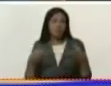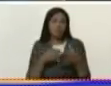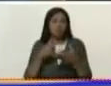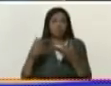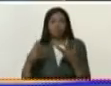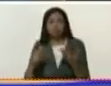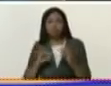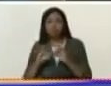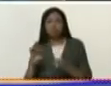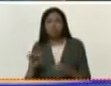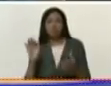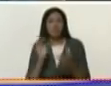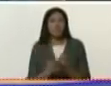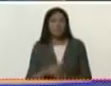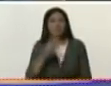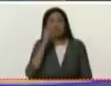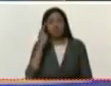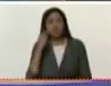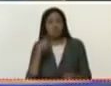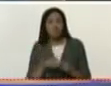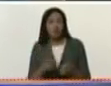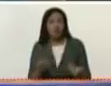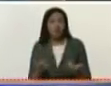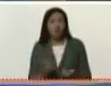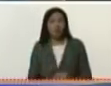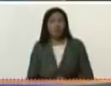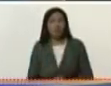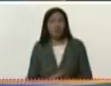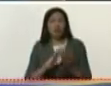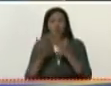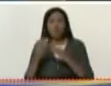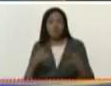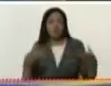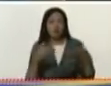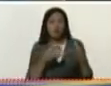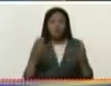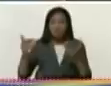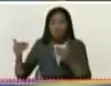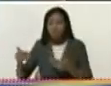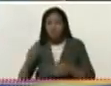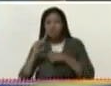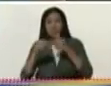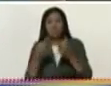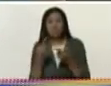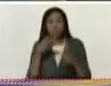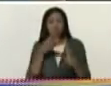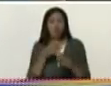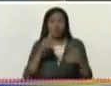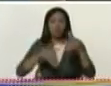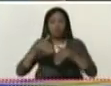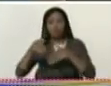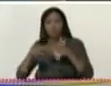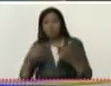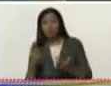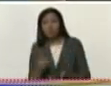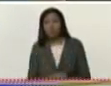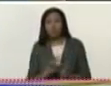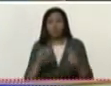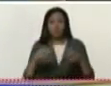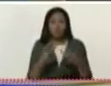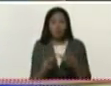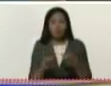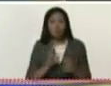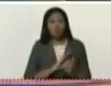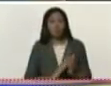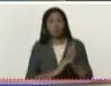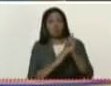otro, un compañero, otra compañera, que la comunidad se reúna, que la comunidad después ejerza su voto, que renueve las autoridades de